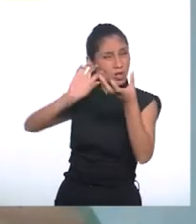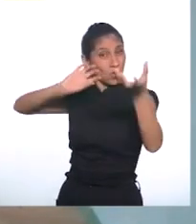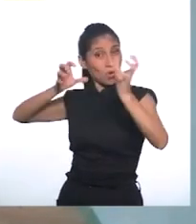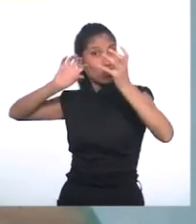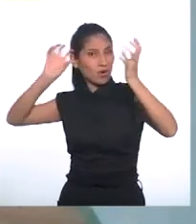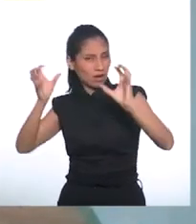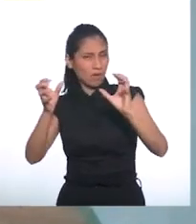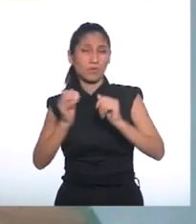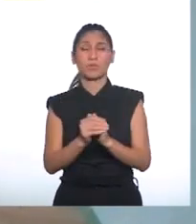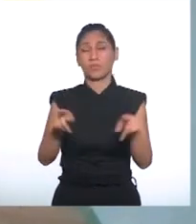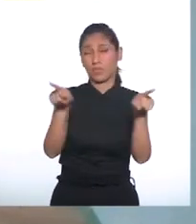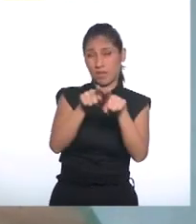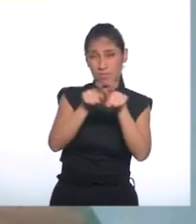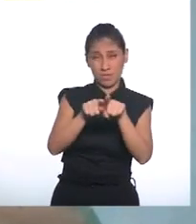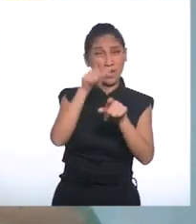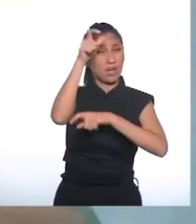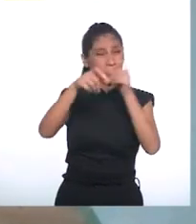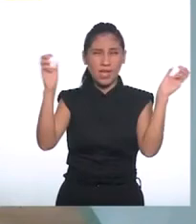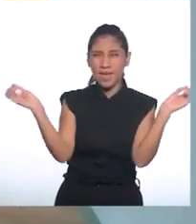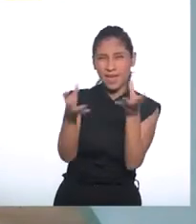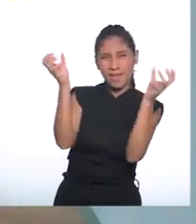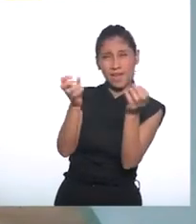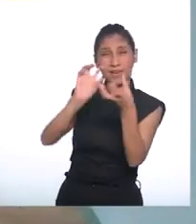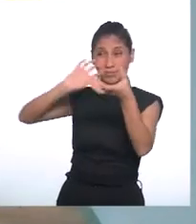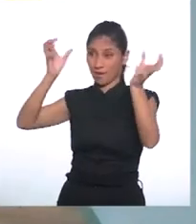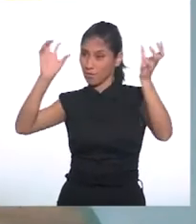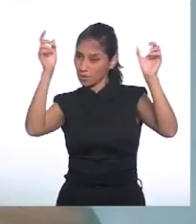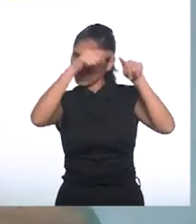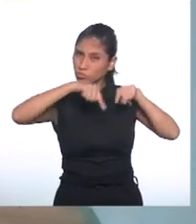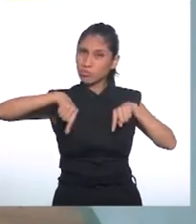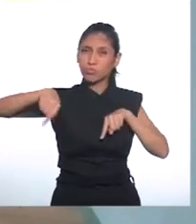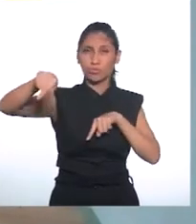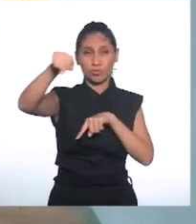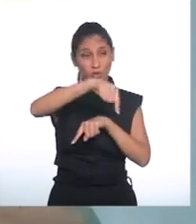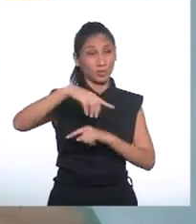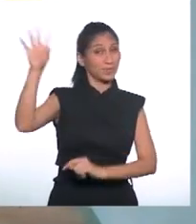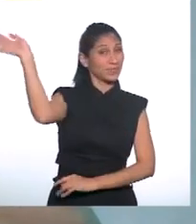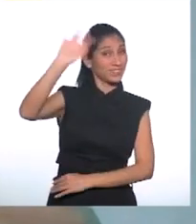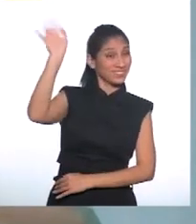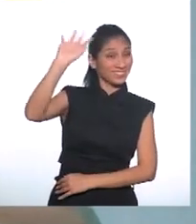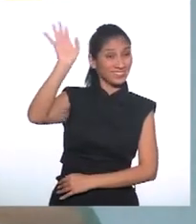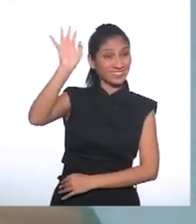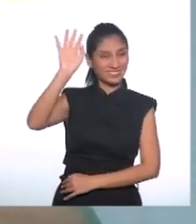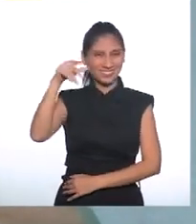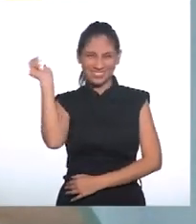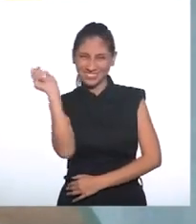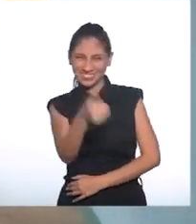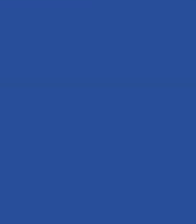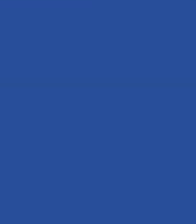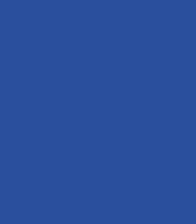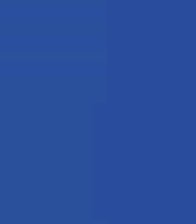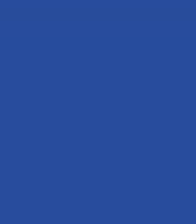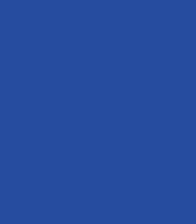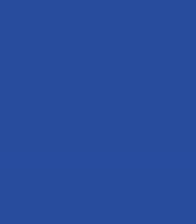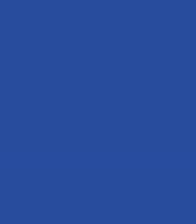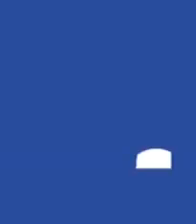y promover el cuidado de nuestra salud y el ambiente. ¡Hasta la próxima! ¡Nos vemos!